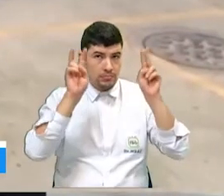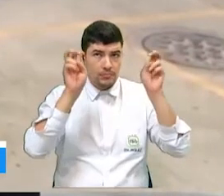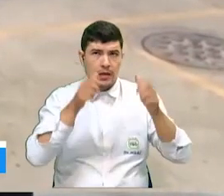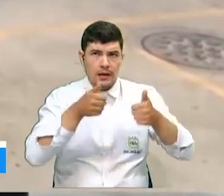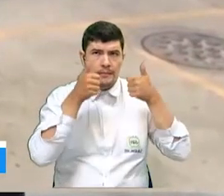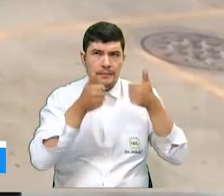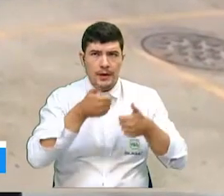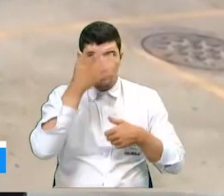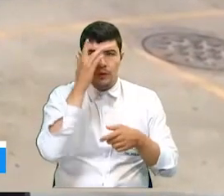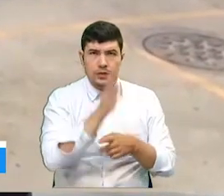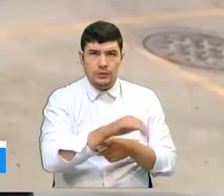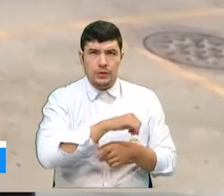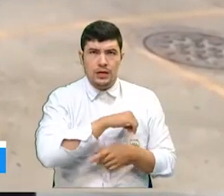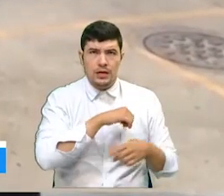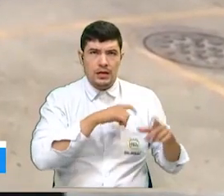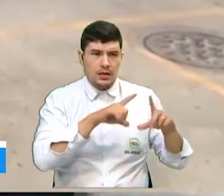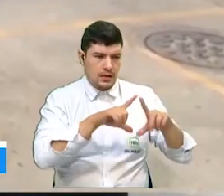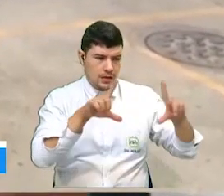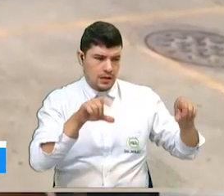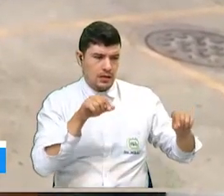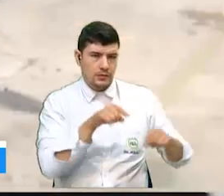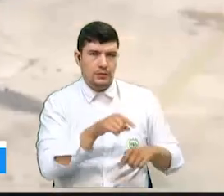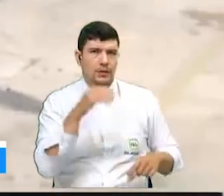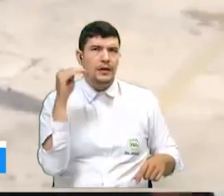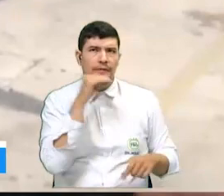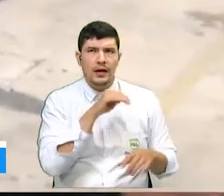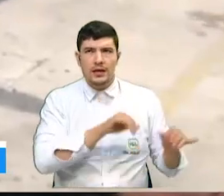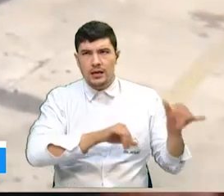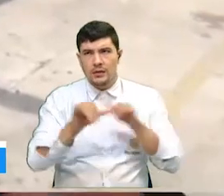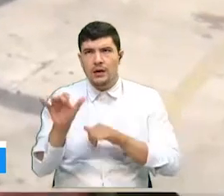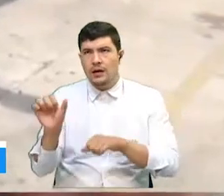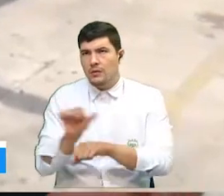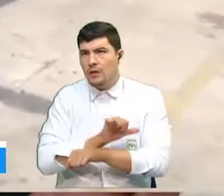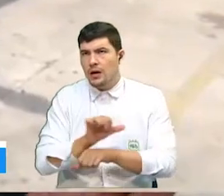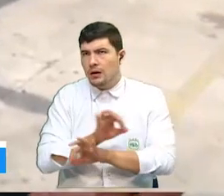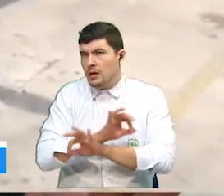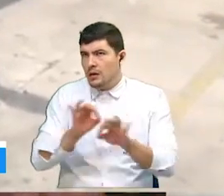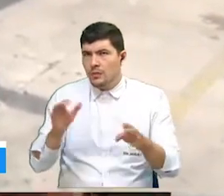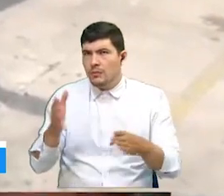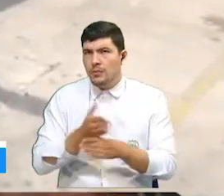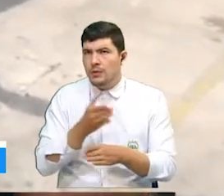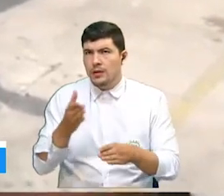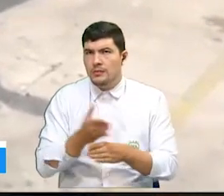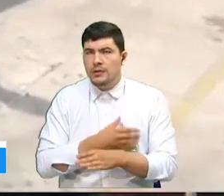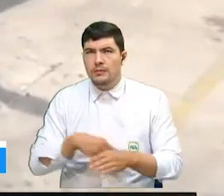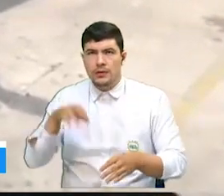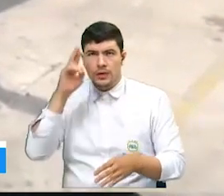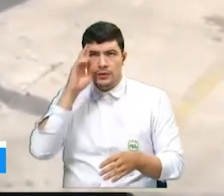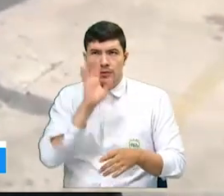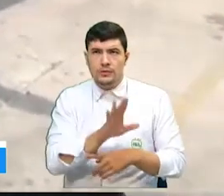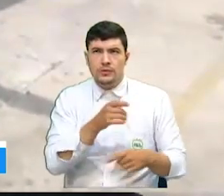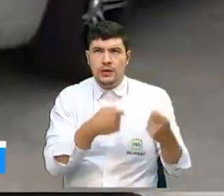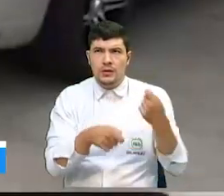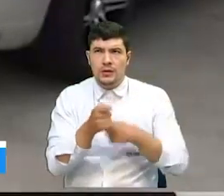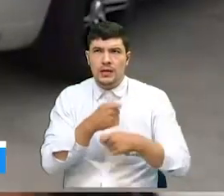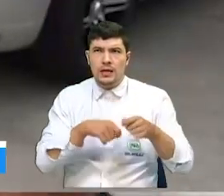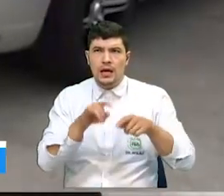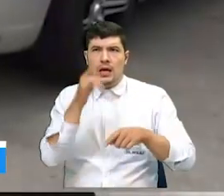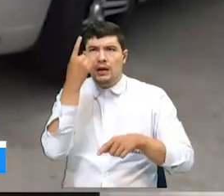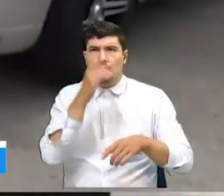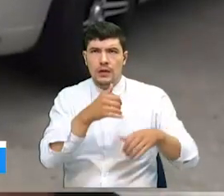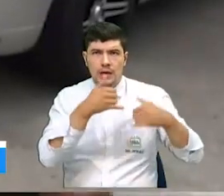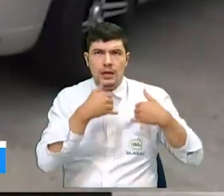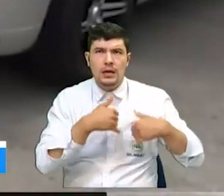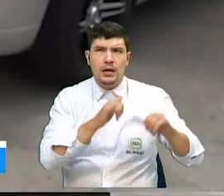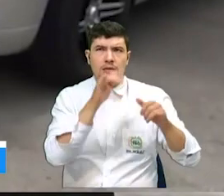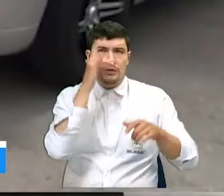tienen la placa, que es falsa, igual a la placa de un carro que no tiene ningún problema. Entonces se lo venden a la gente mediante engaño, haciéndole